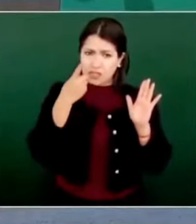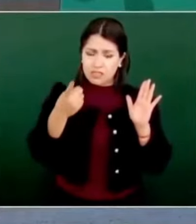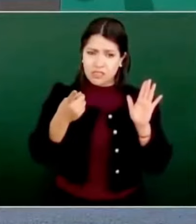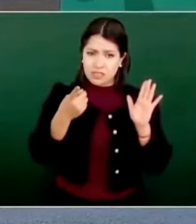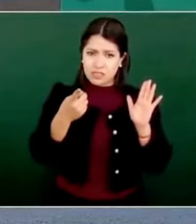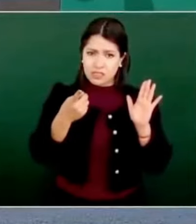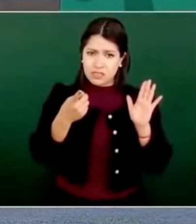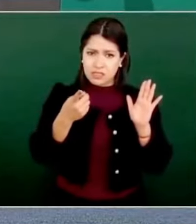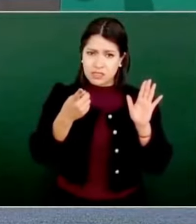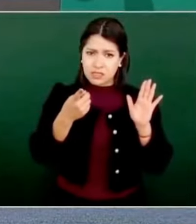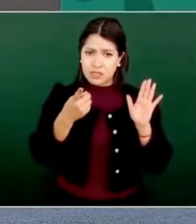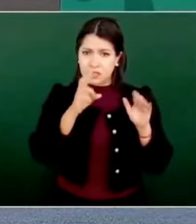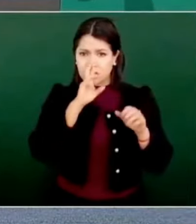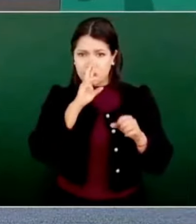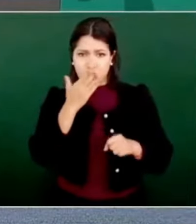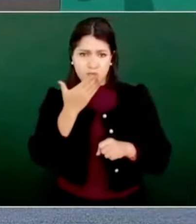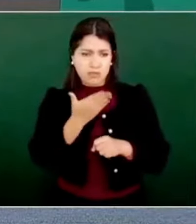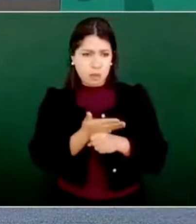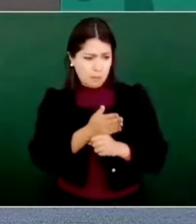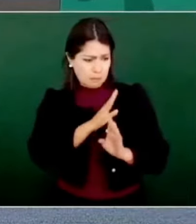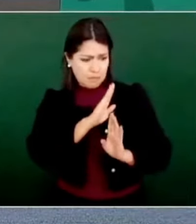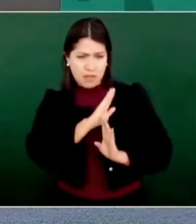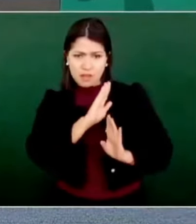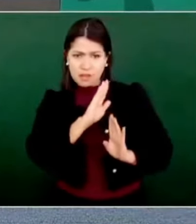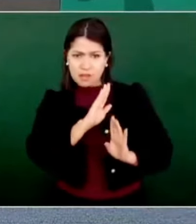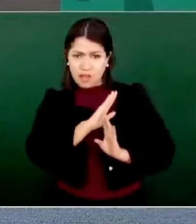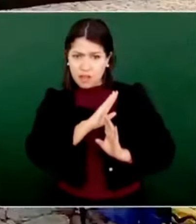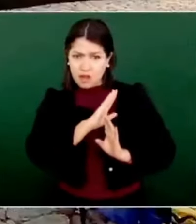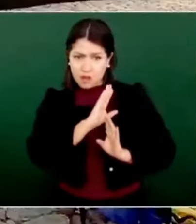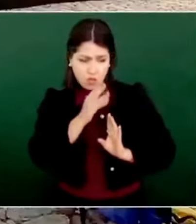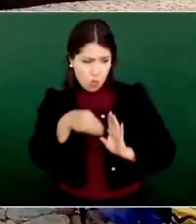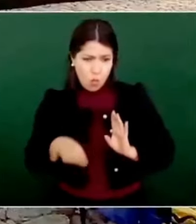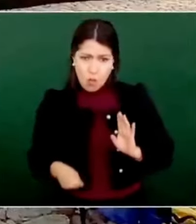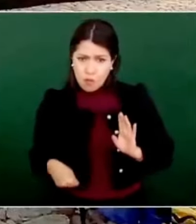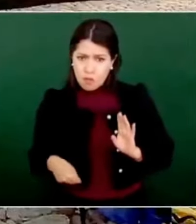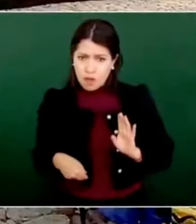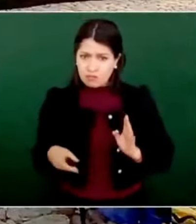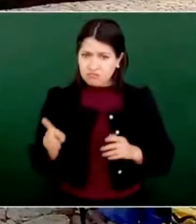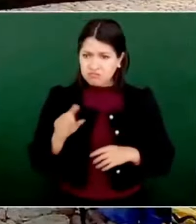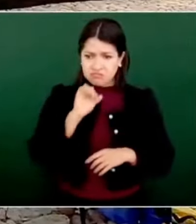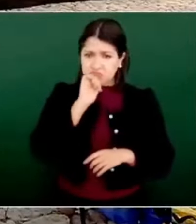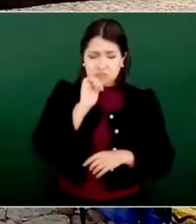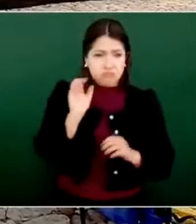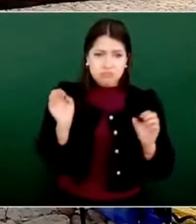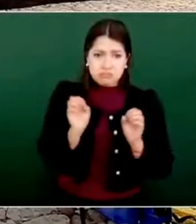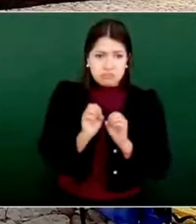responsables son los militares nada